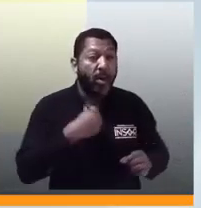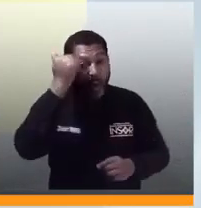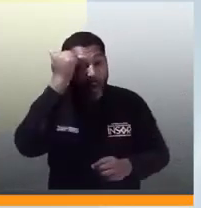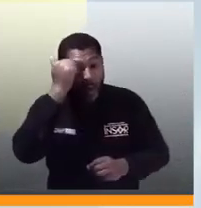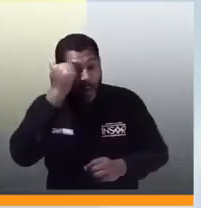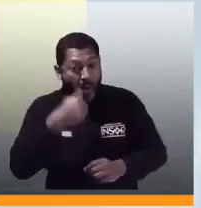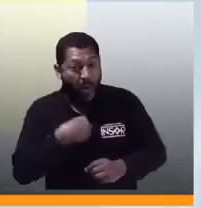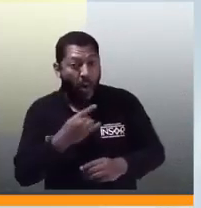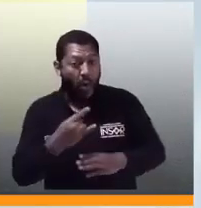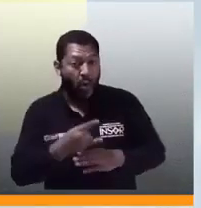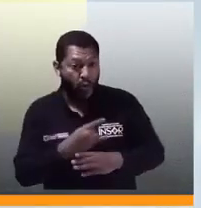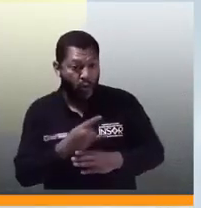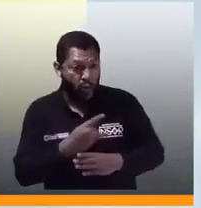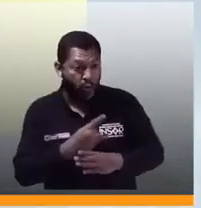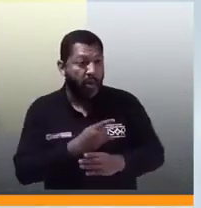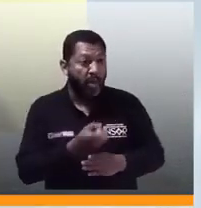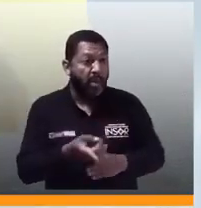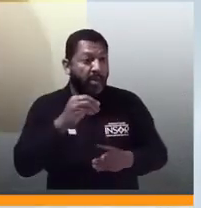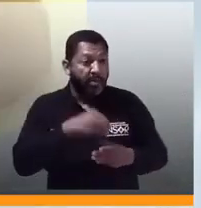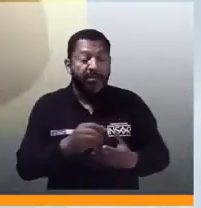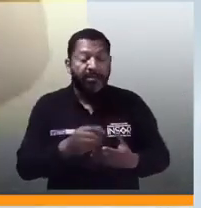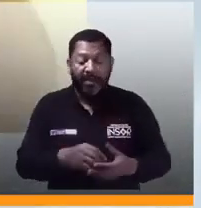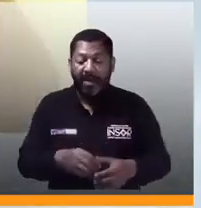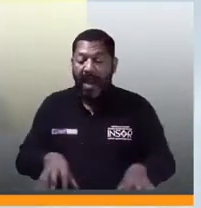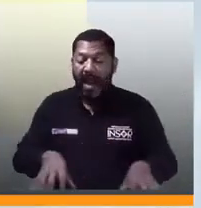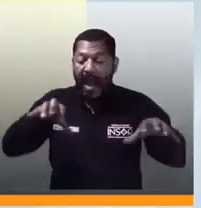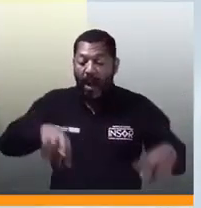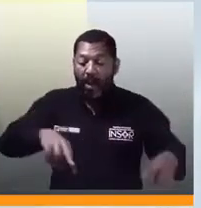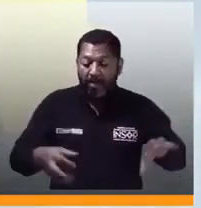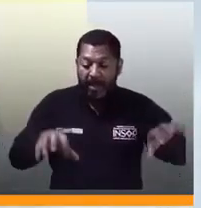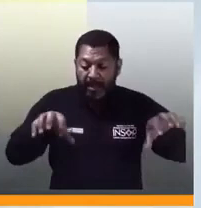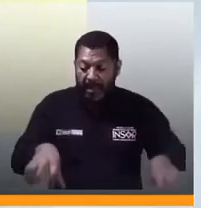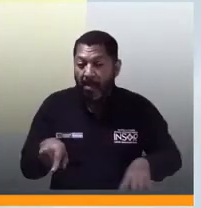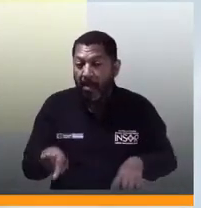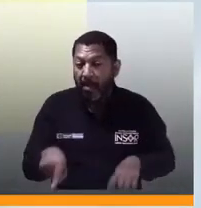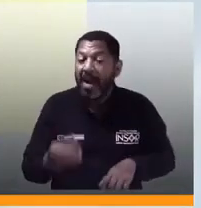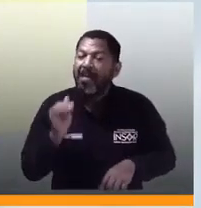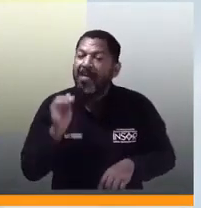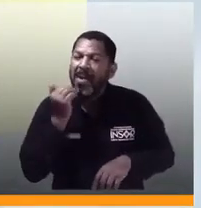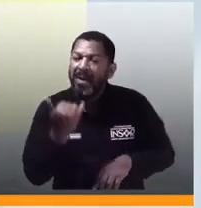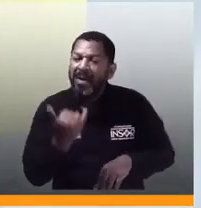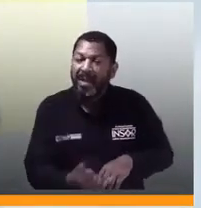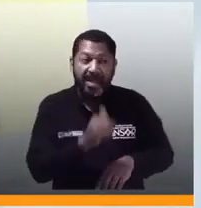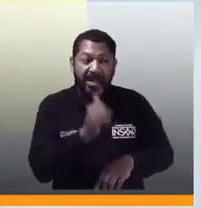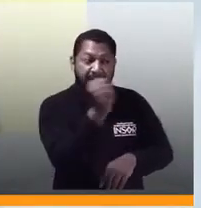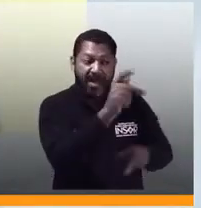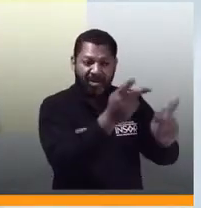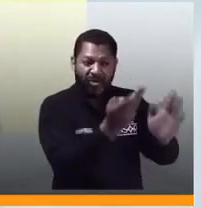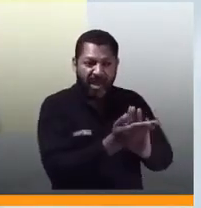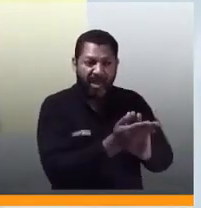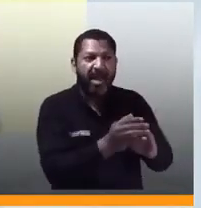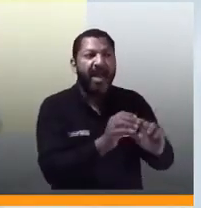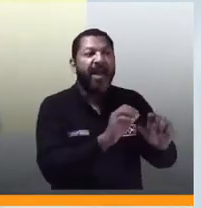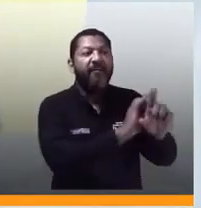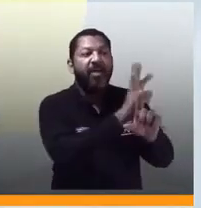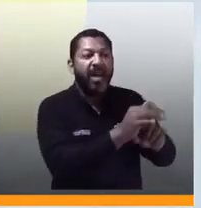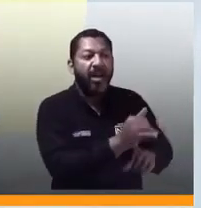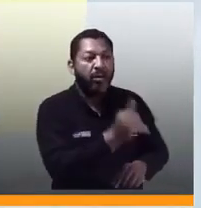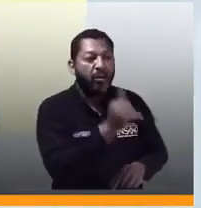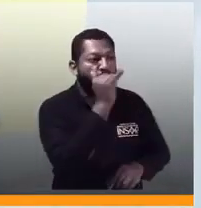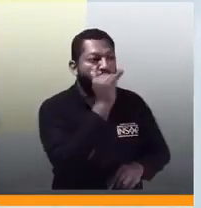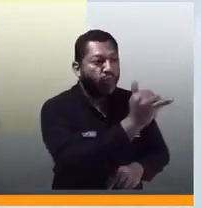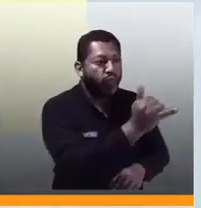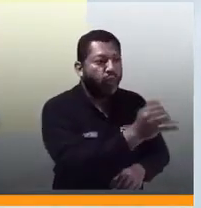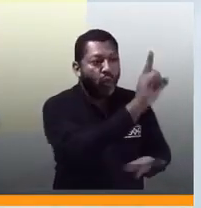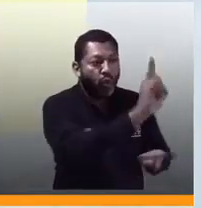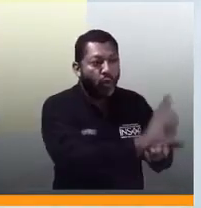también utilizarlos en el aula invertida. Por ejemplo, mis estudiantes producen videos que luego podemos